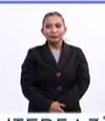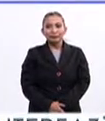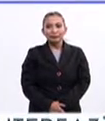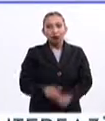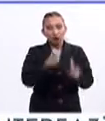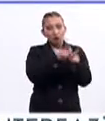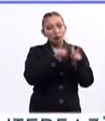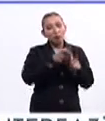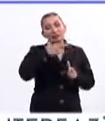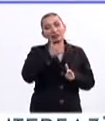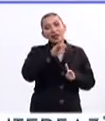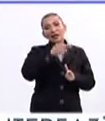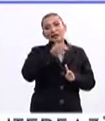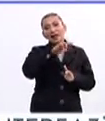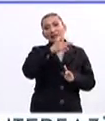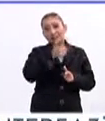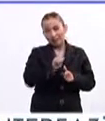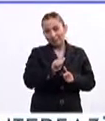El colectivo Cha Cha Cha